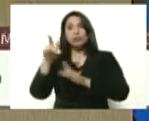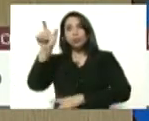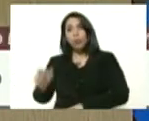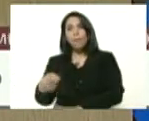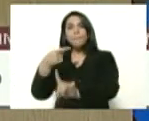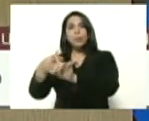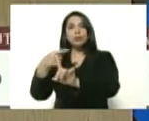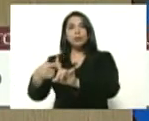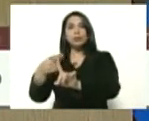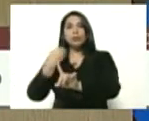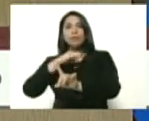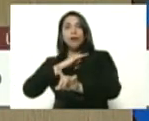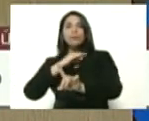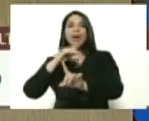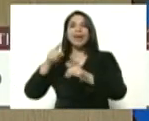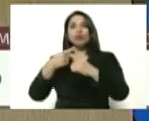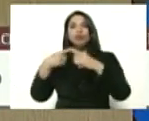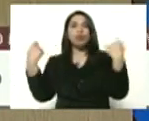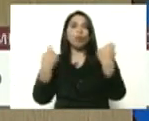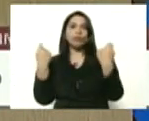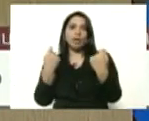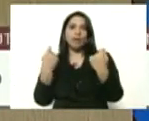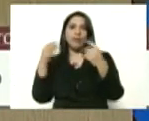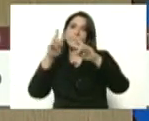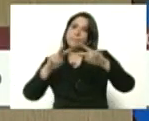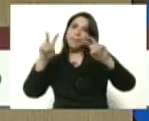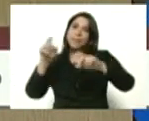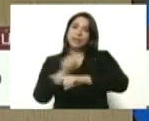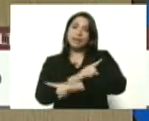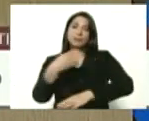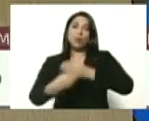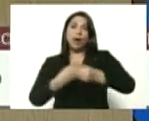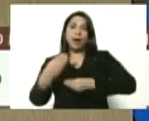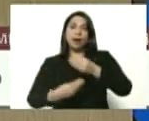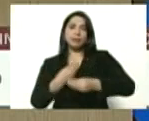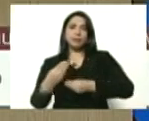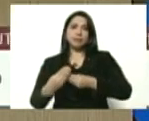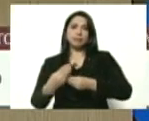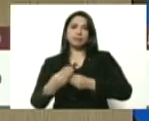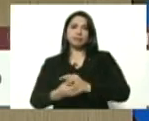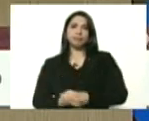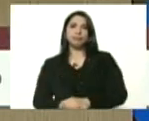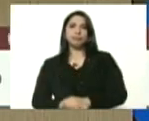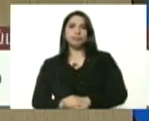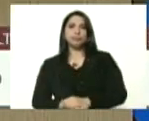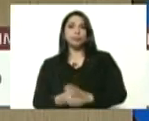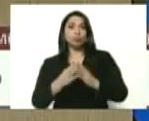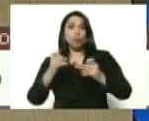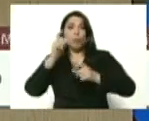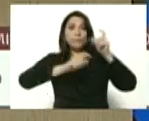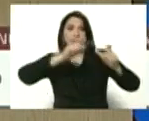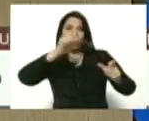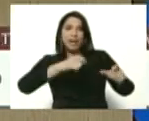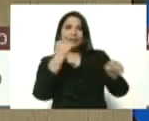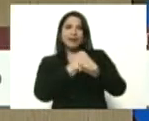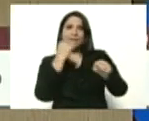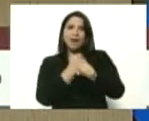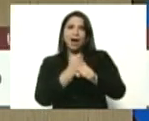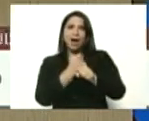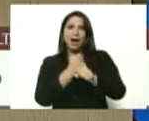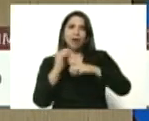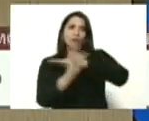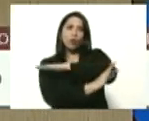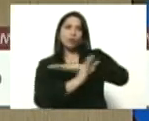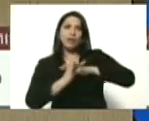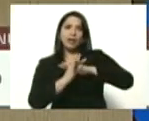positivo, y en la jornada de despistaje rápido que se hace a los colaboradores de PASI, se le tomó luego de que diera positivo en